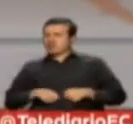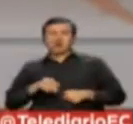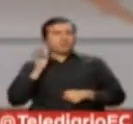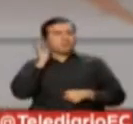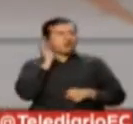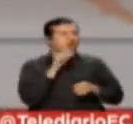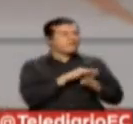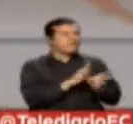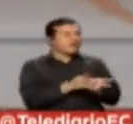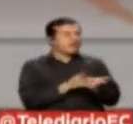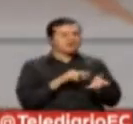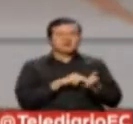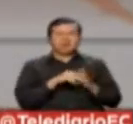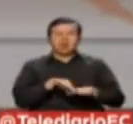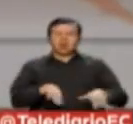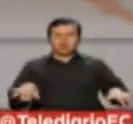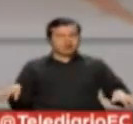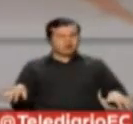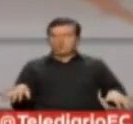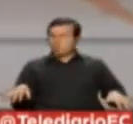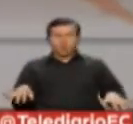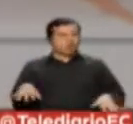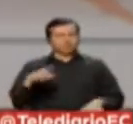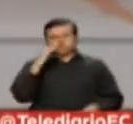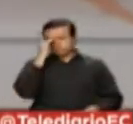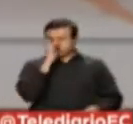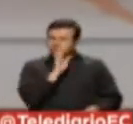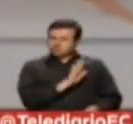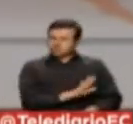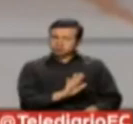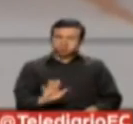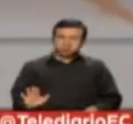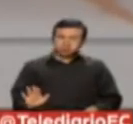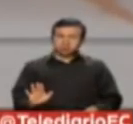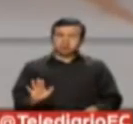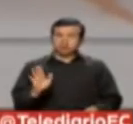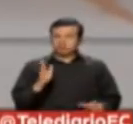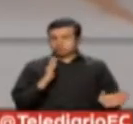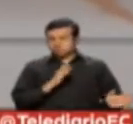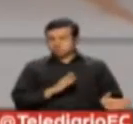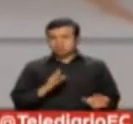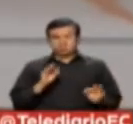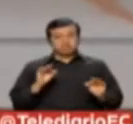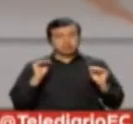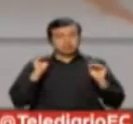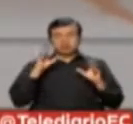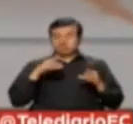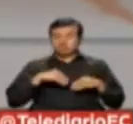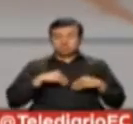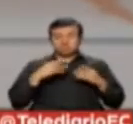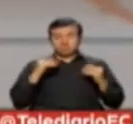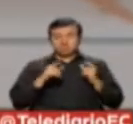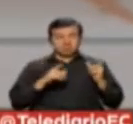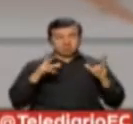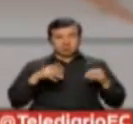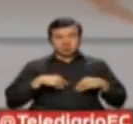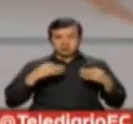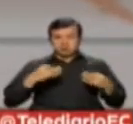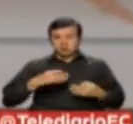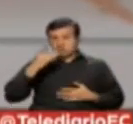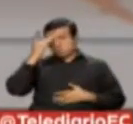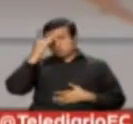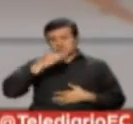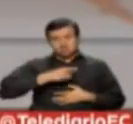con faldas sino que se puedan puede haber la posibilidad de escoger es algo que fue excelentemente bien recibido porque es un tema de una decisión